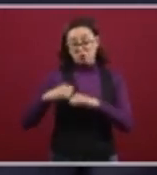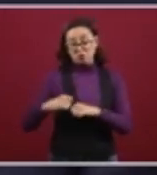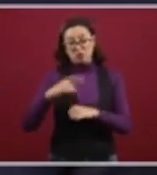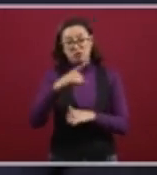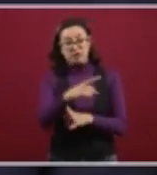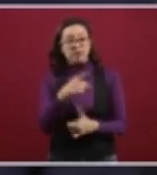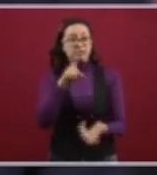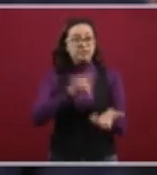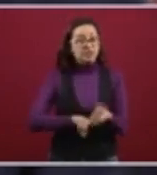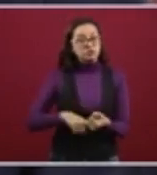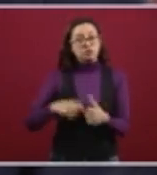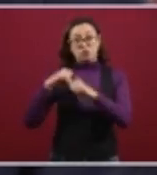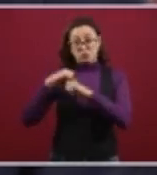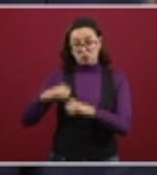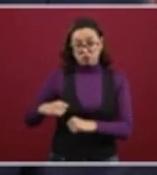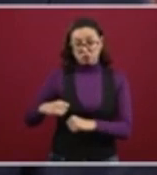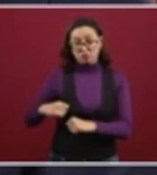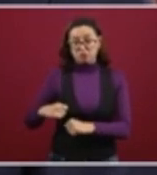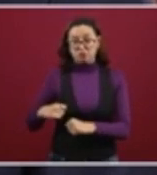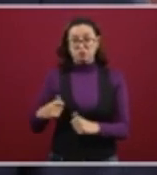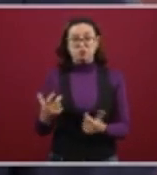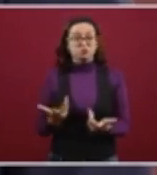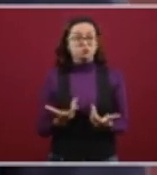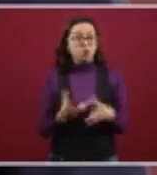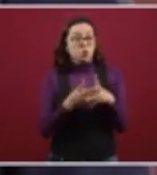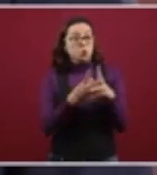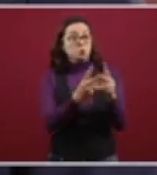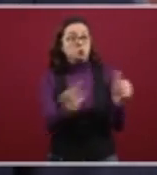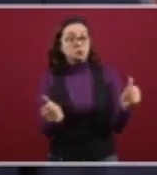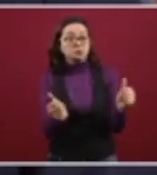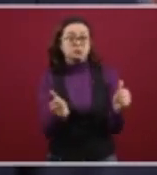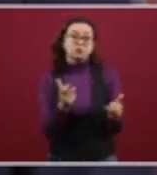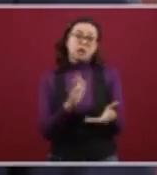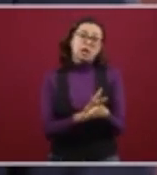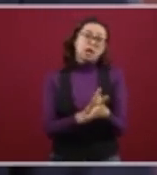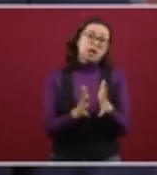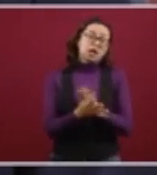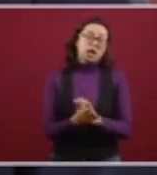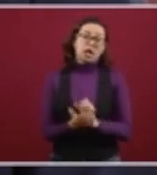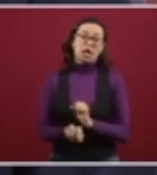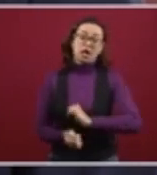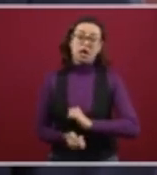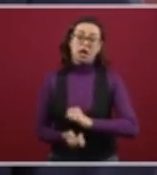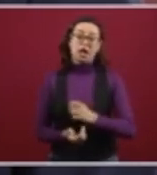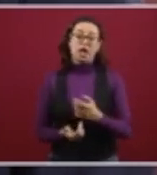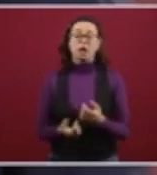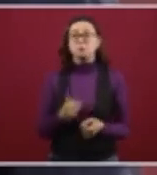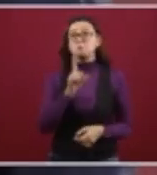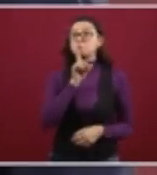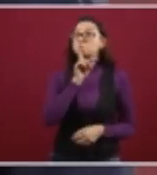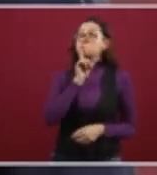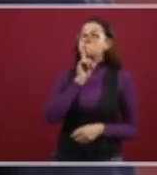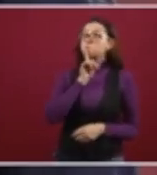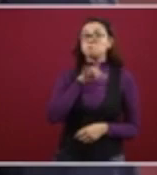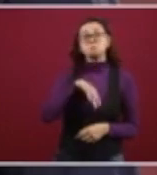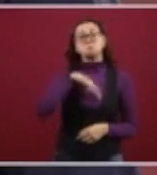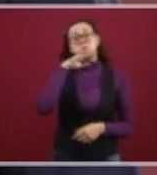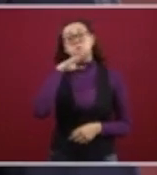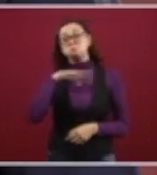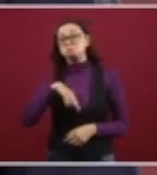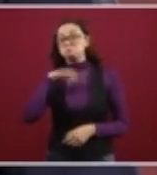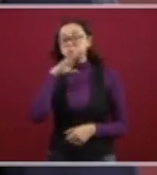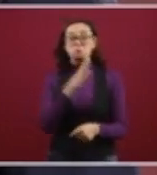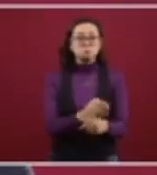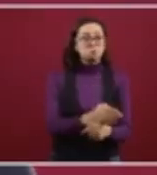detrás una autoridad y tiene influencias y por eso nos quedamos callados y hay